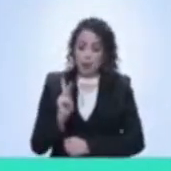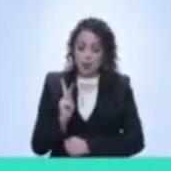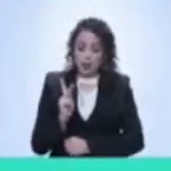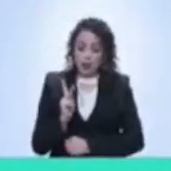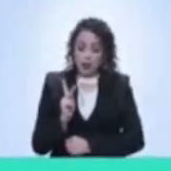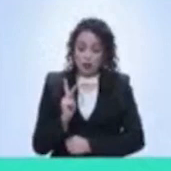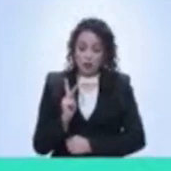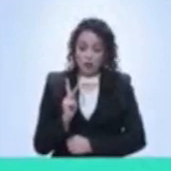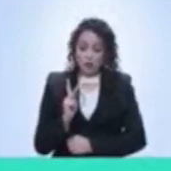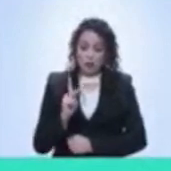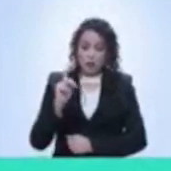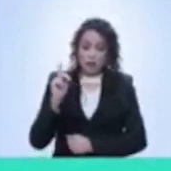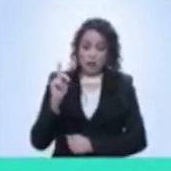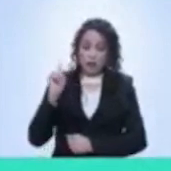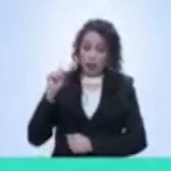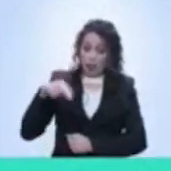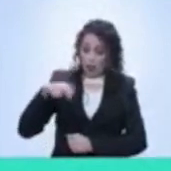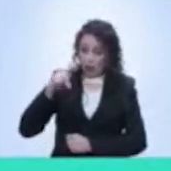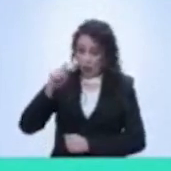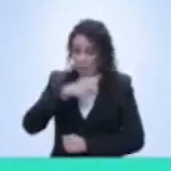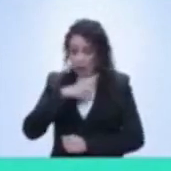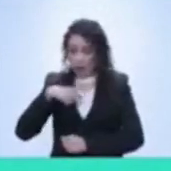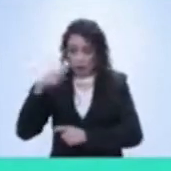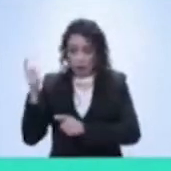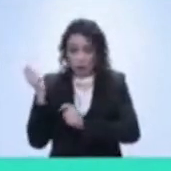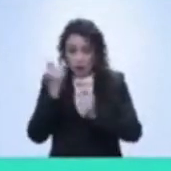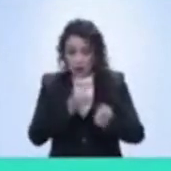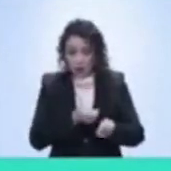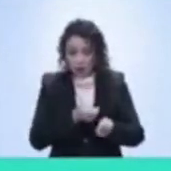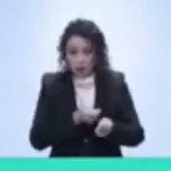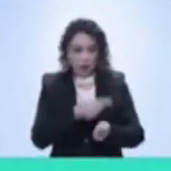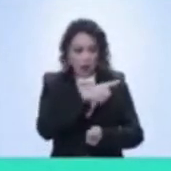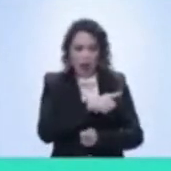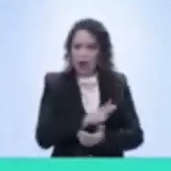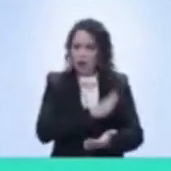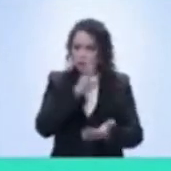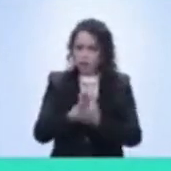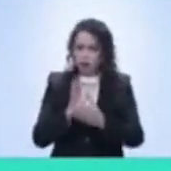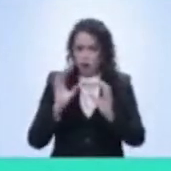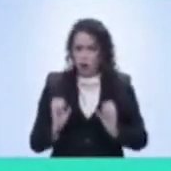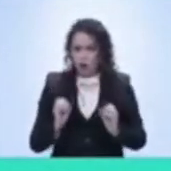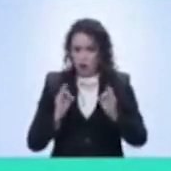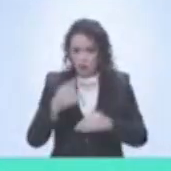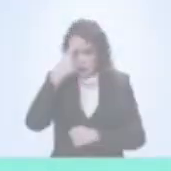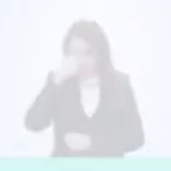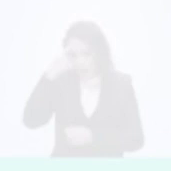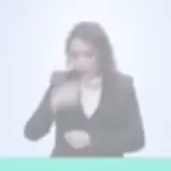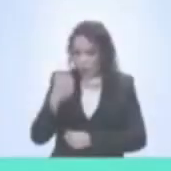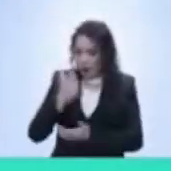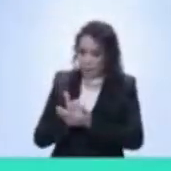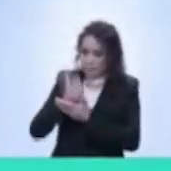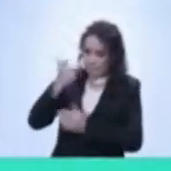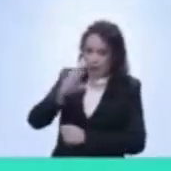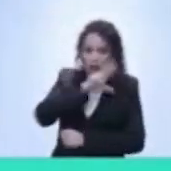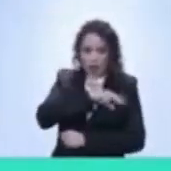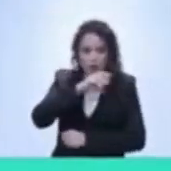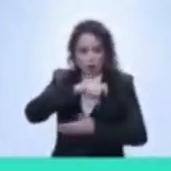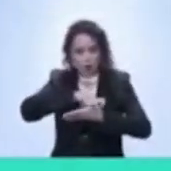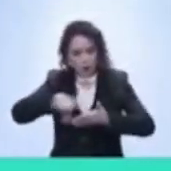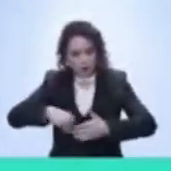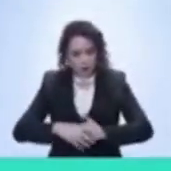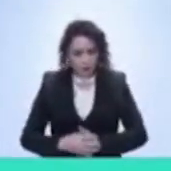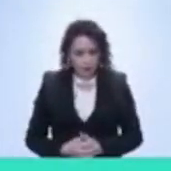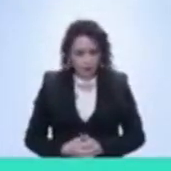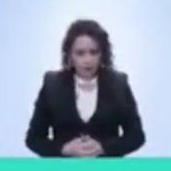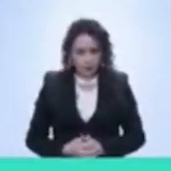voy a entregar por la pnp y él y ellos pretenden que va a ir sus oficinas para ver la respuesta consideramos digamos